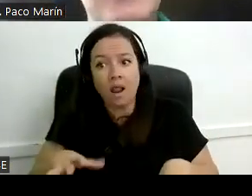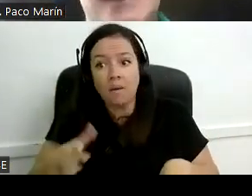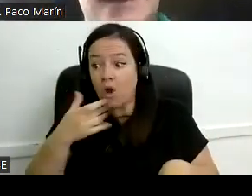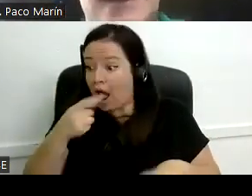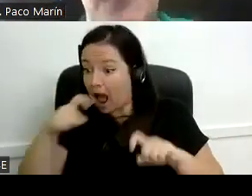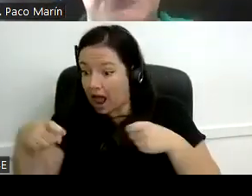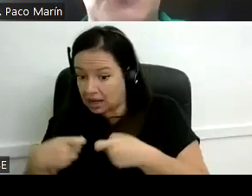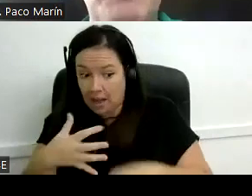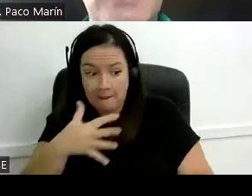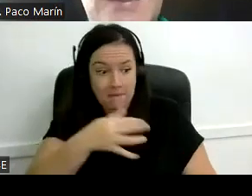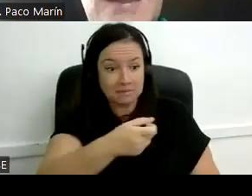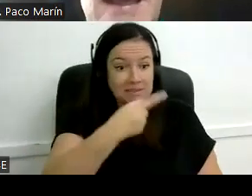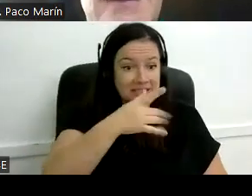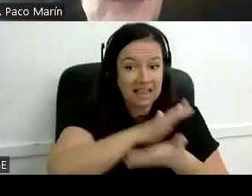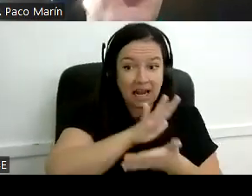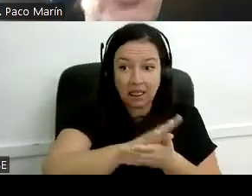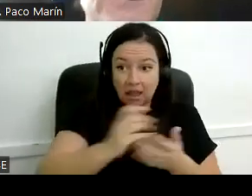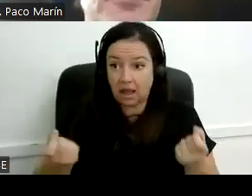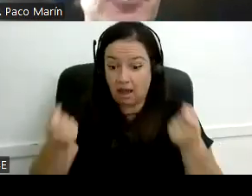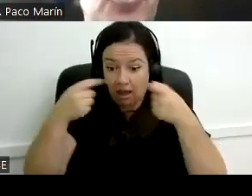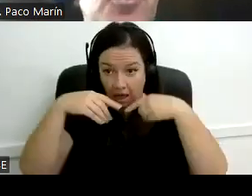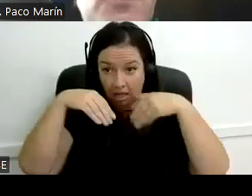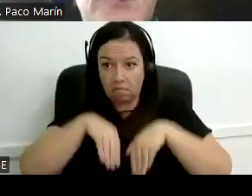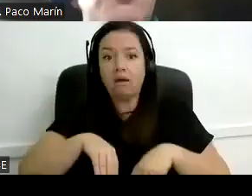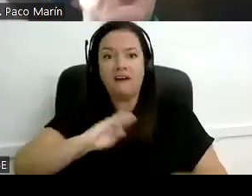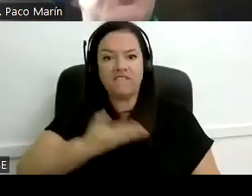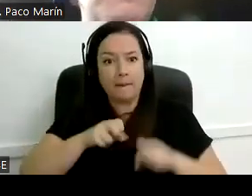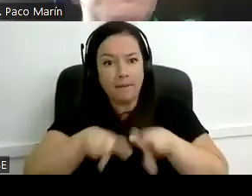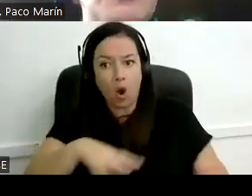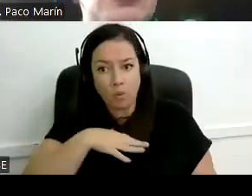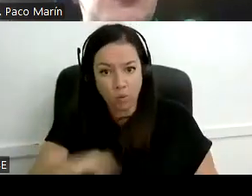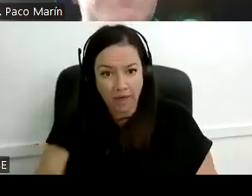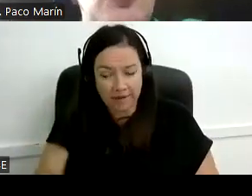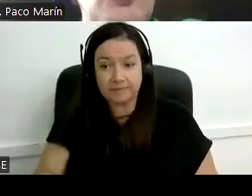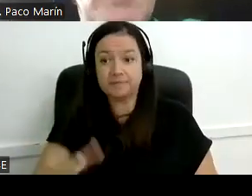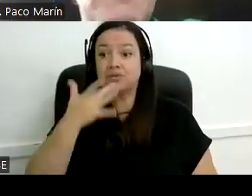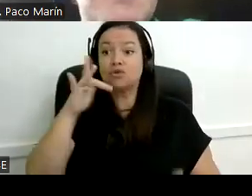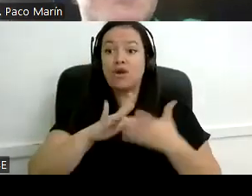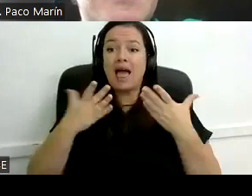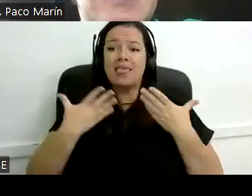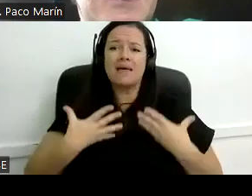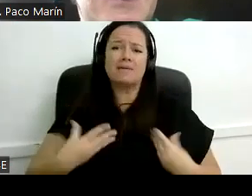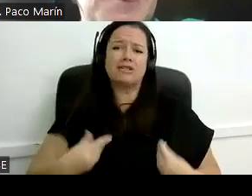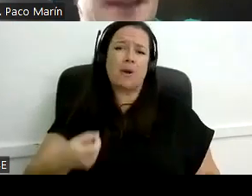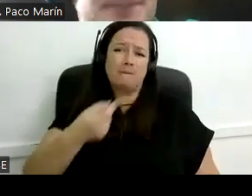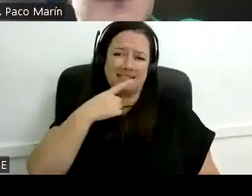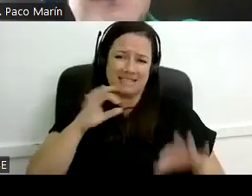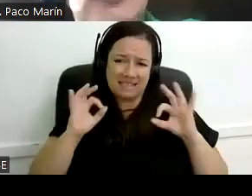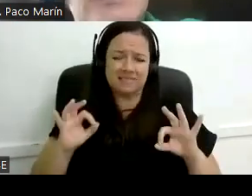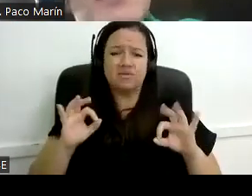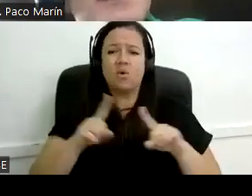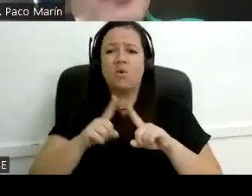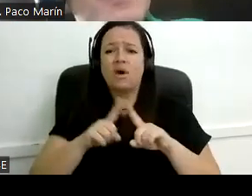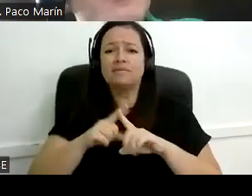aumentar el efecto. En el caso de los antidepresivos, como comentábamos, muchas veces los damos para evitar la